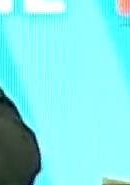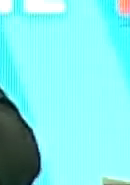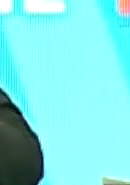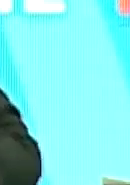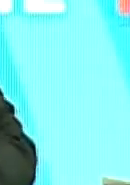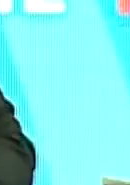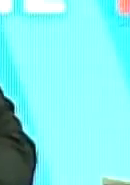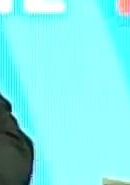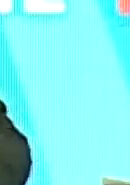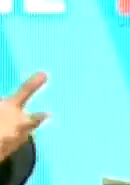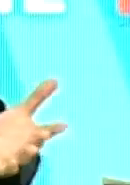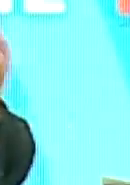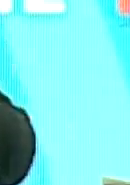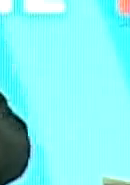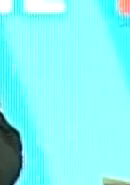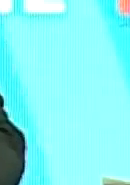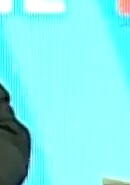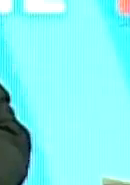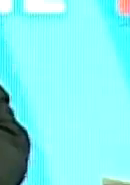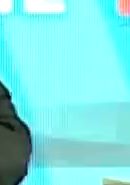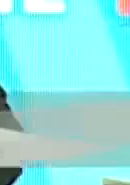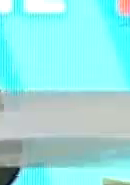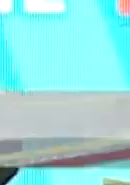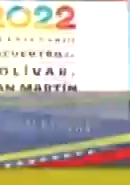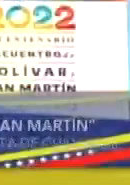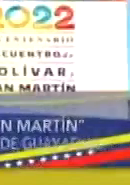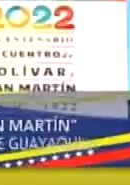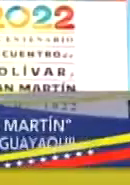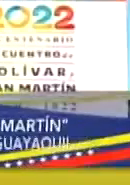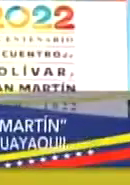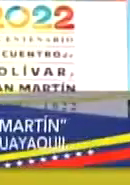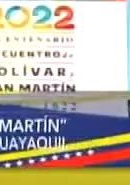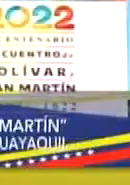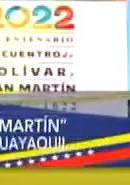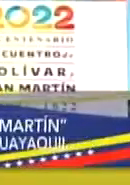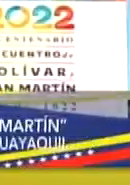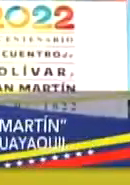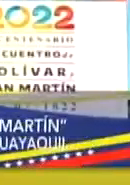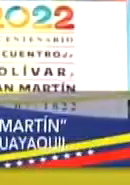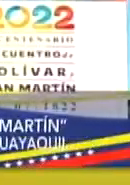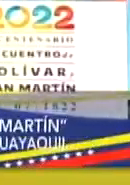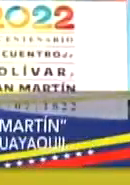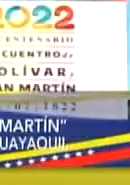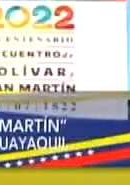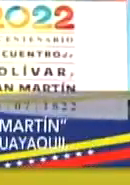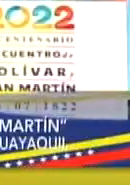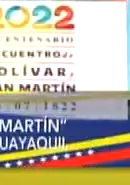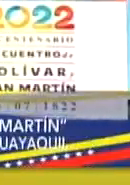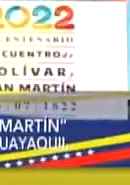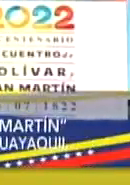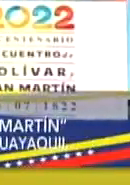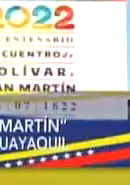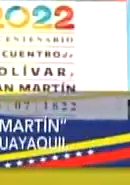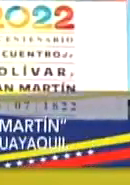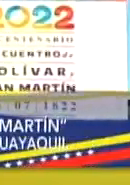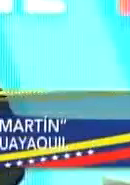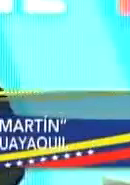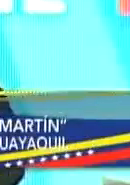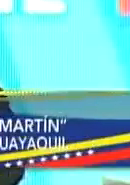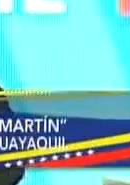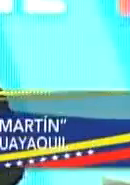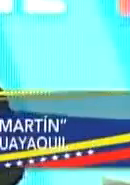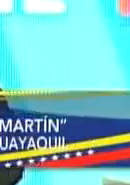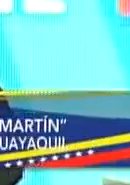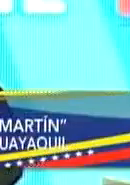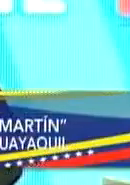que un saludo a todas y todos, Presidente, queda de usted honrosamente la palabra y bueno, celebremos este Bicentenario tan